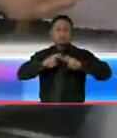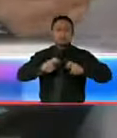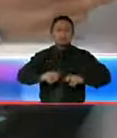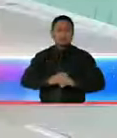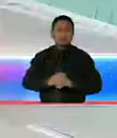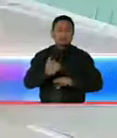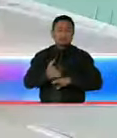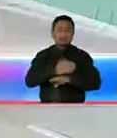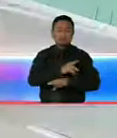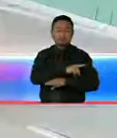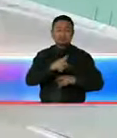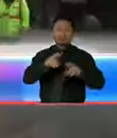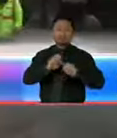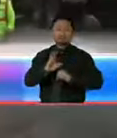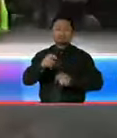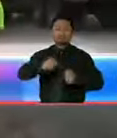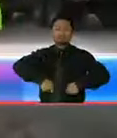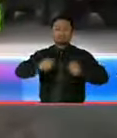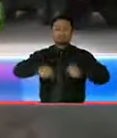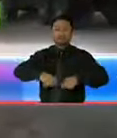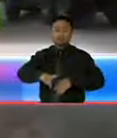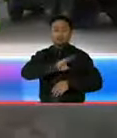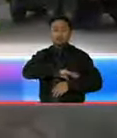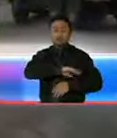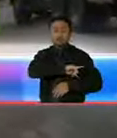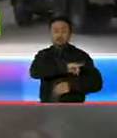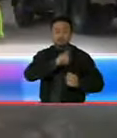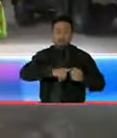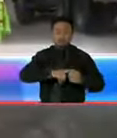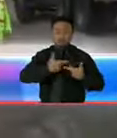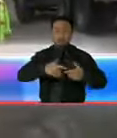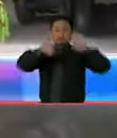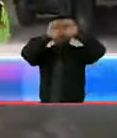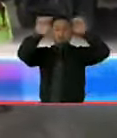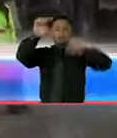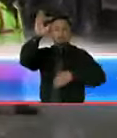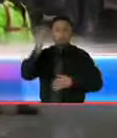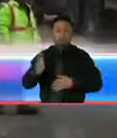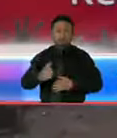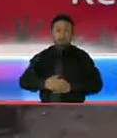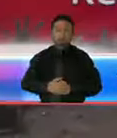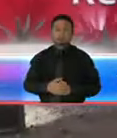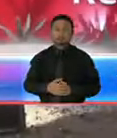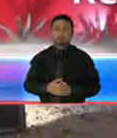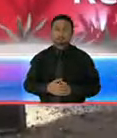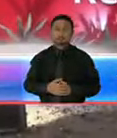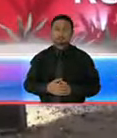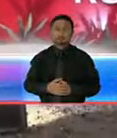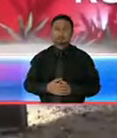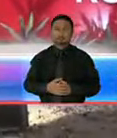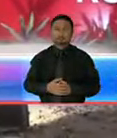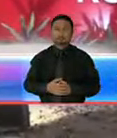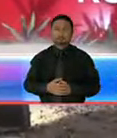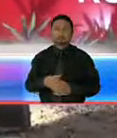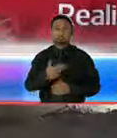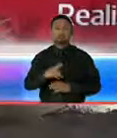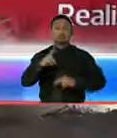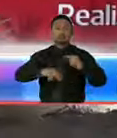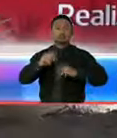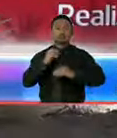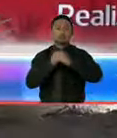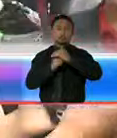que se sigue al contrato firmado entre el municipio del Cabildo Capitalino y el consorcio Acciona Odebrecht para la construcción